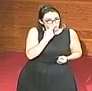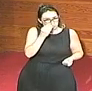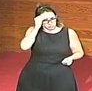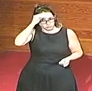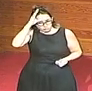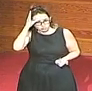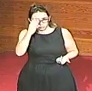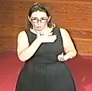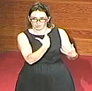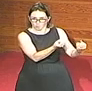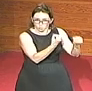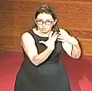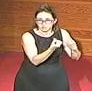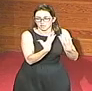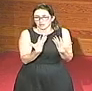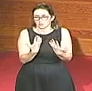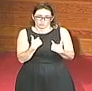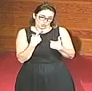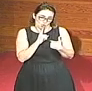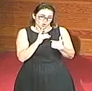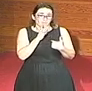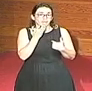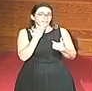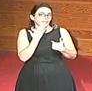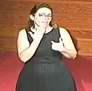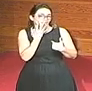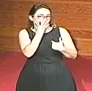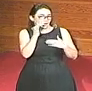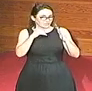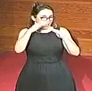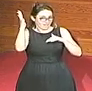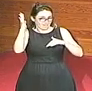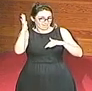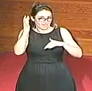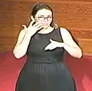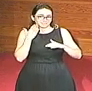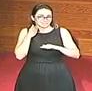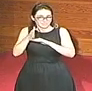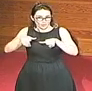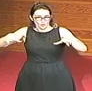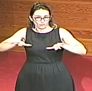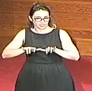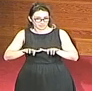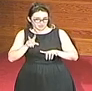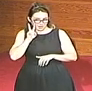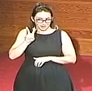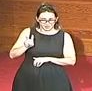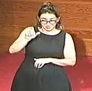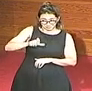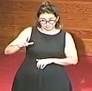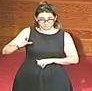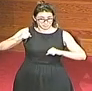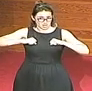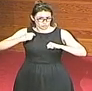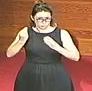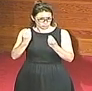yo no, quiero decir, pero a partir de los 40, pero es que como te vayas abajo, si miras la redacción, como os decía antes, los senior, muchos se han ido.